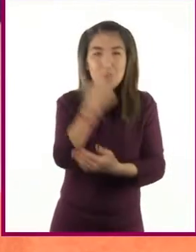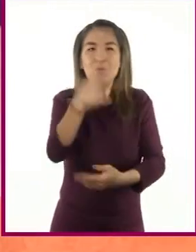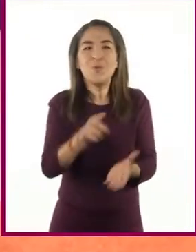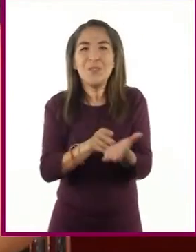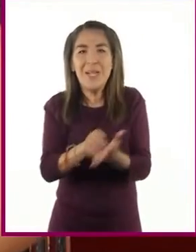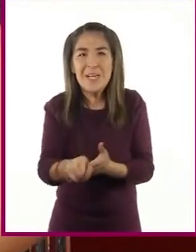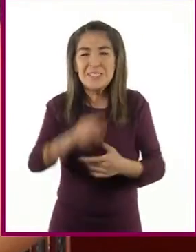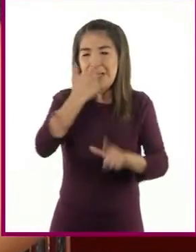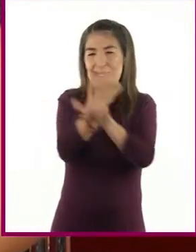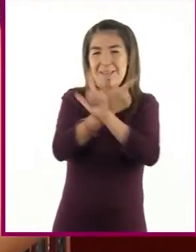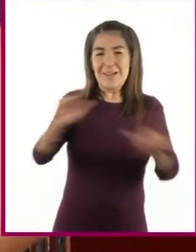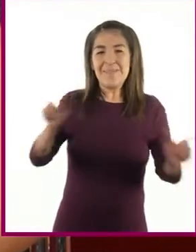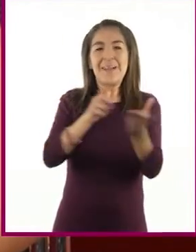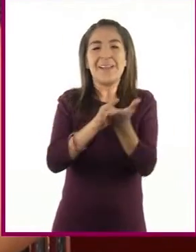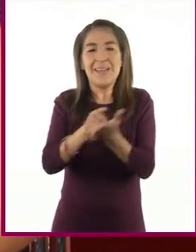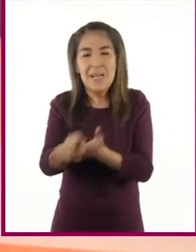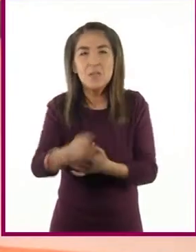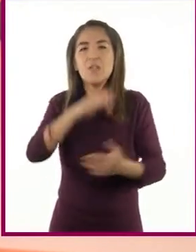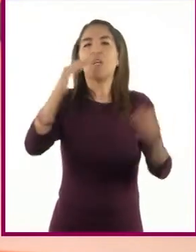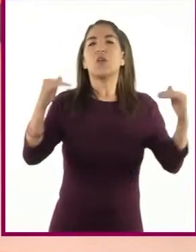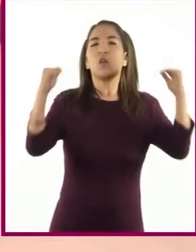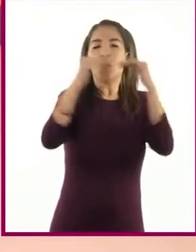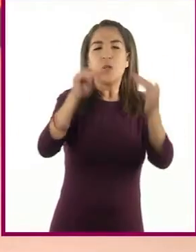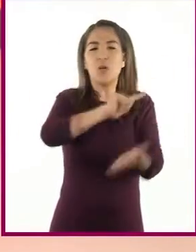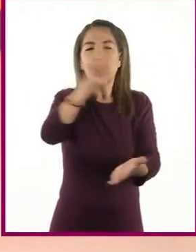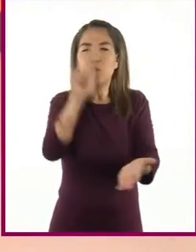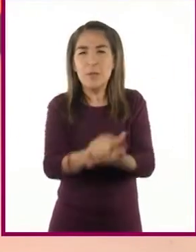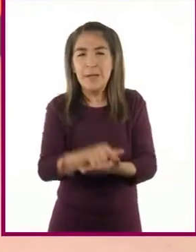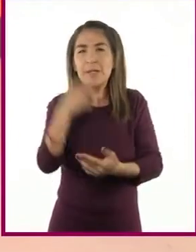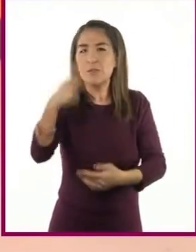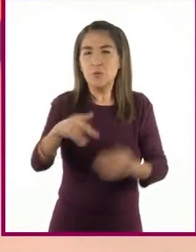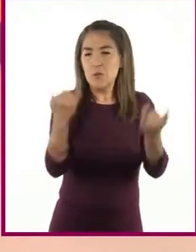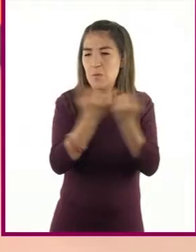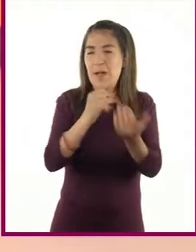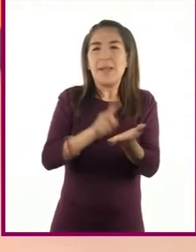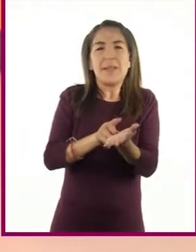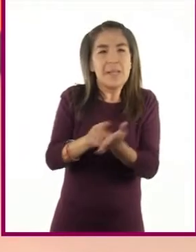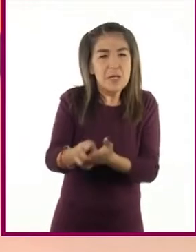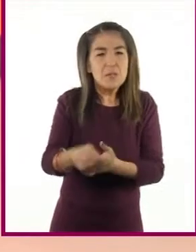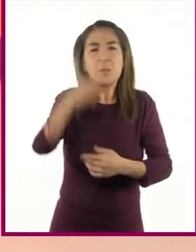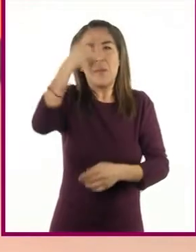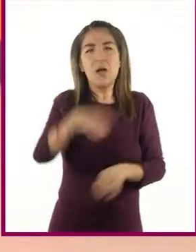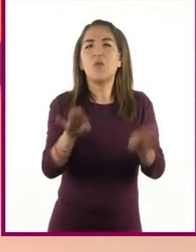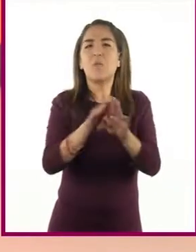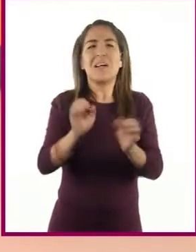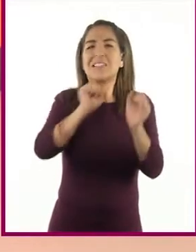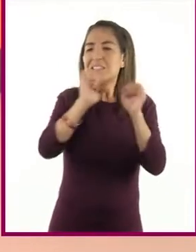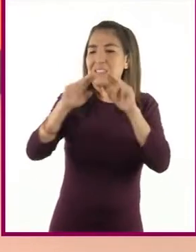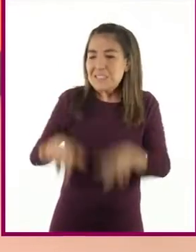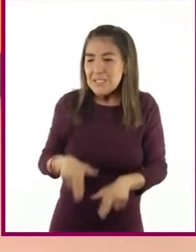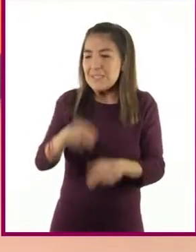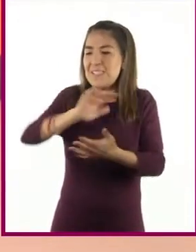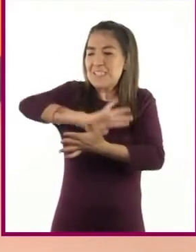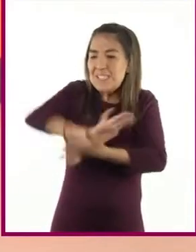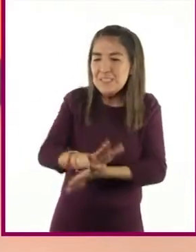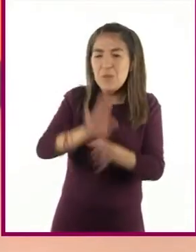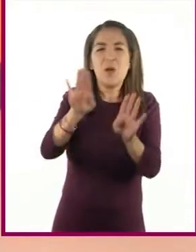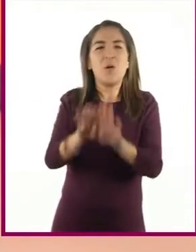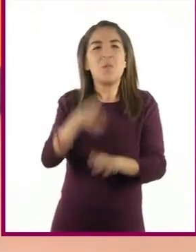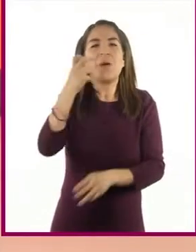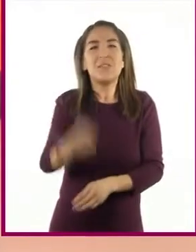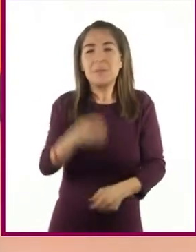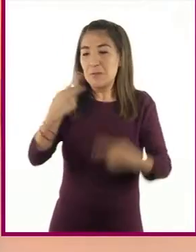a la igualdad ante la ley, a la prohibición de la discriminación y a la integridad y seguridad personales